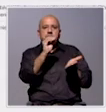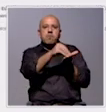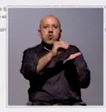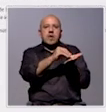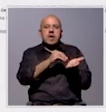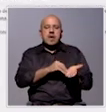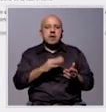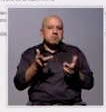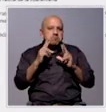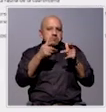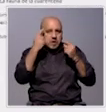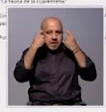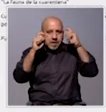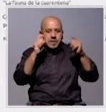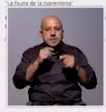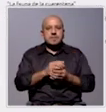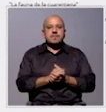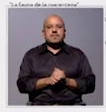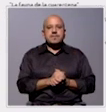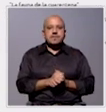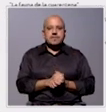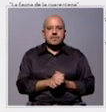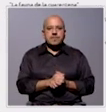puedan mejorar la atención a esta nueva realidad